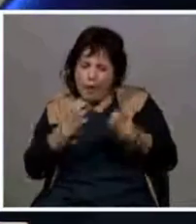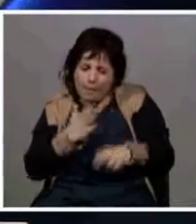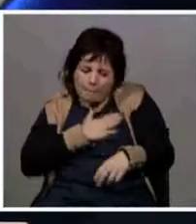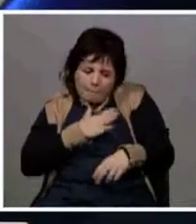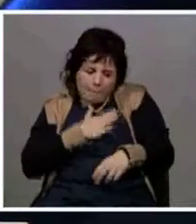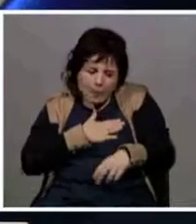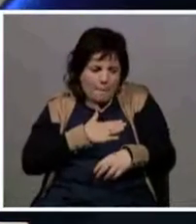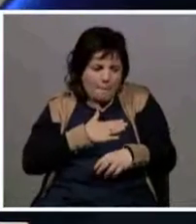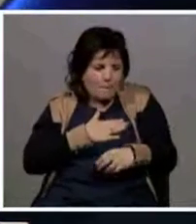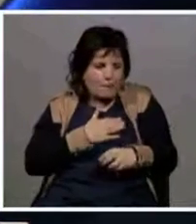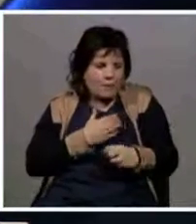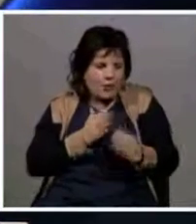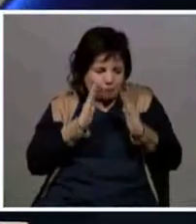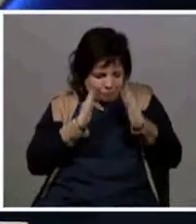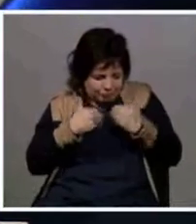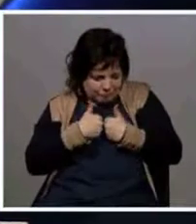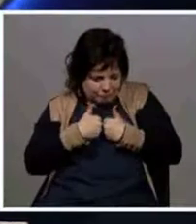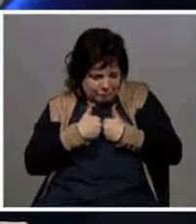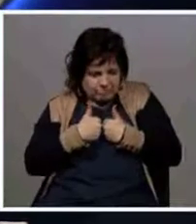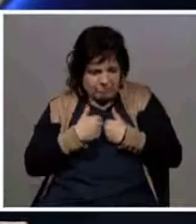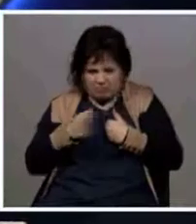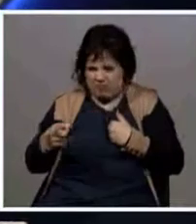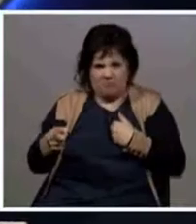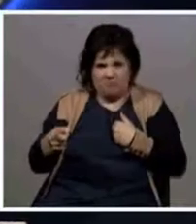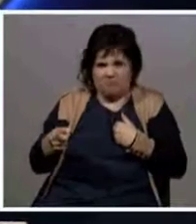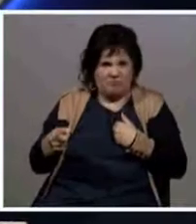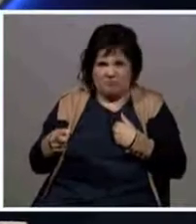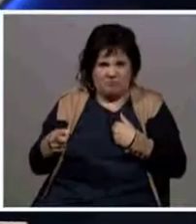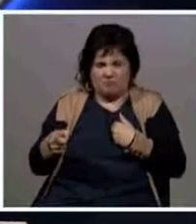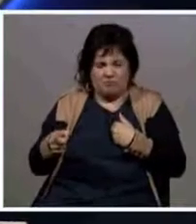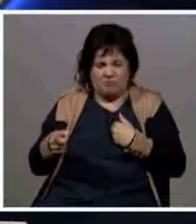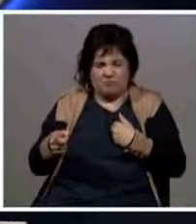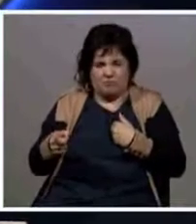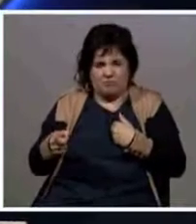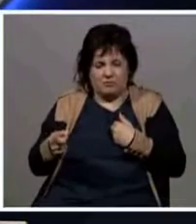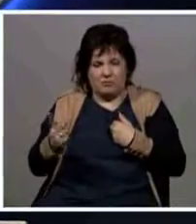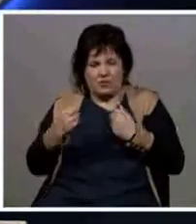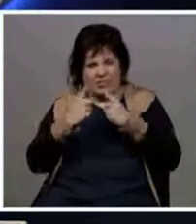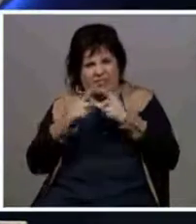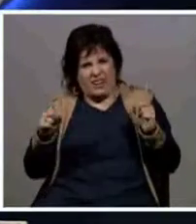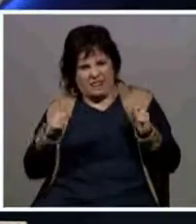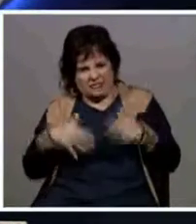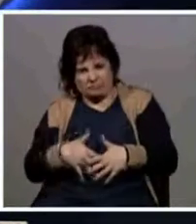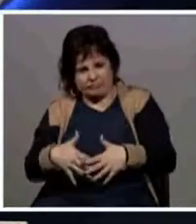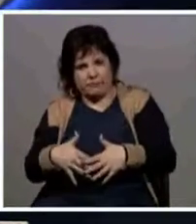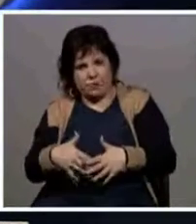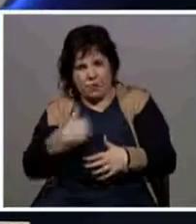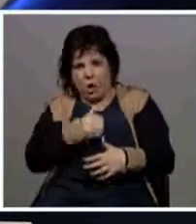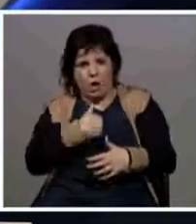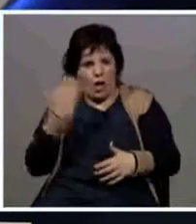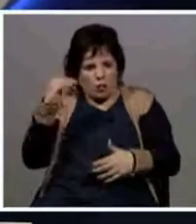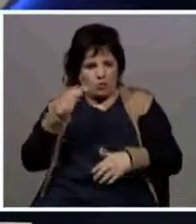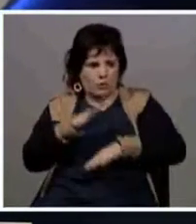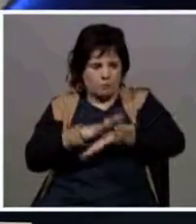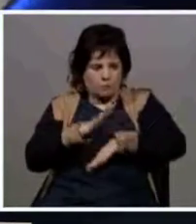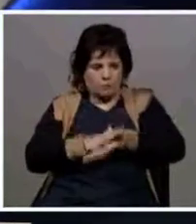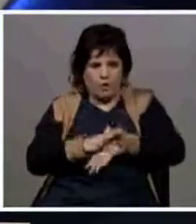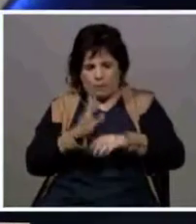esto está muy muy lejos si se quiere de los mandatos sociales sobre la maternidad que tiene que ver con rol de adultos responsables